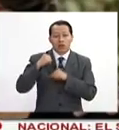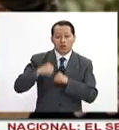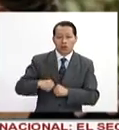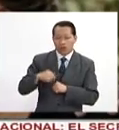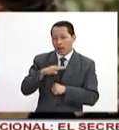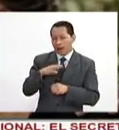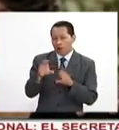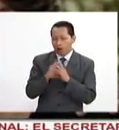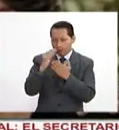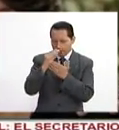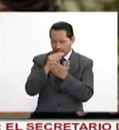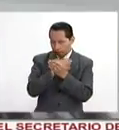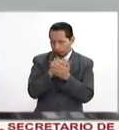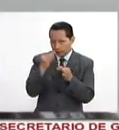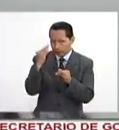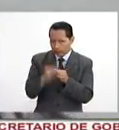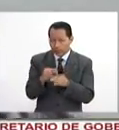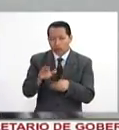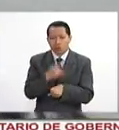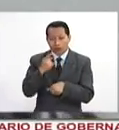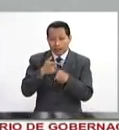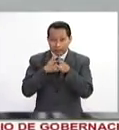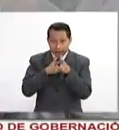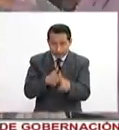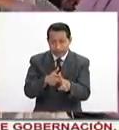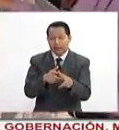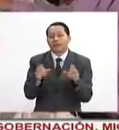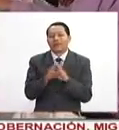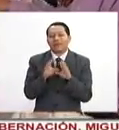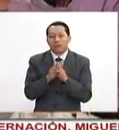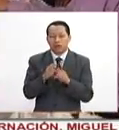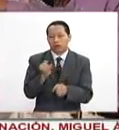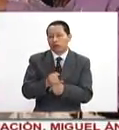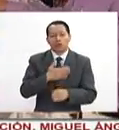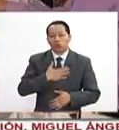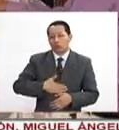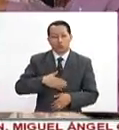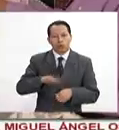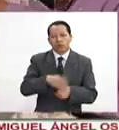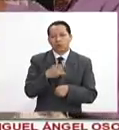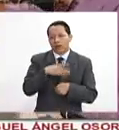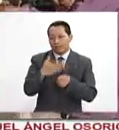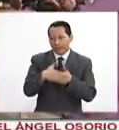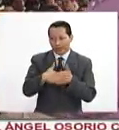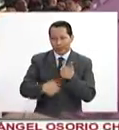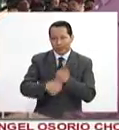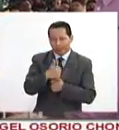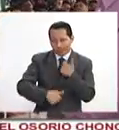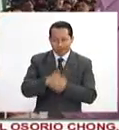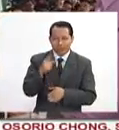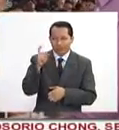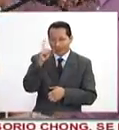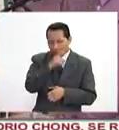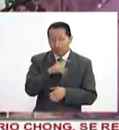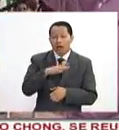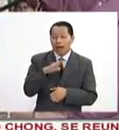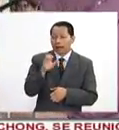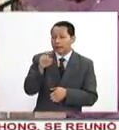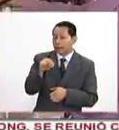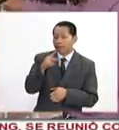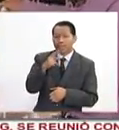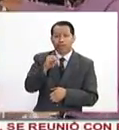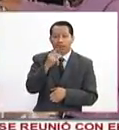emitir lineamientos en la materia, porque de continuar esa situación habrá injusticia en la contienda y no es sano para la democracia. El CEN del PRI recalcó